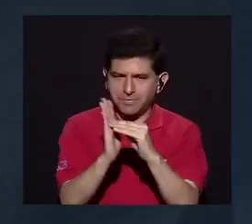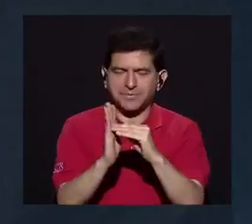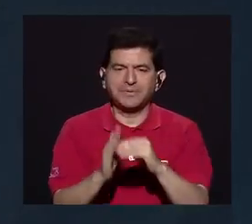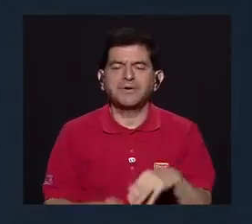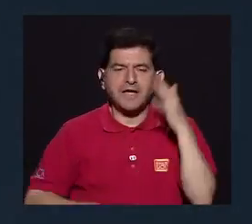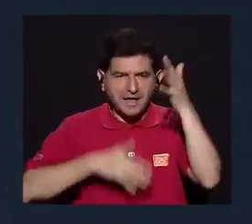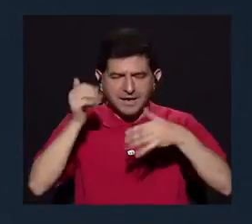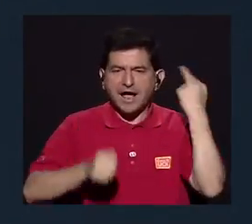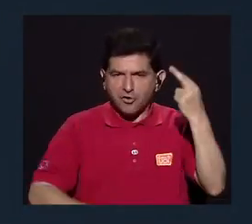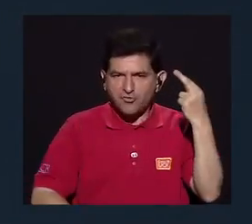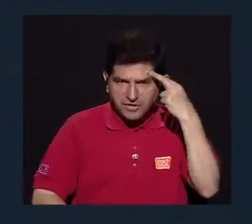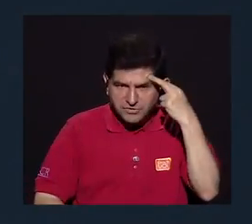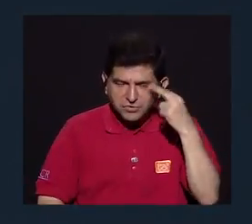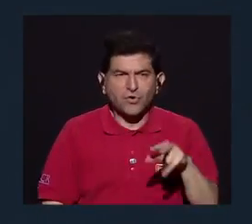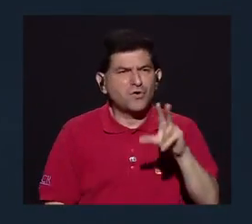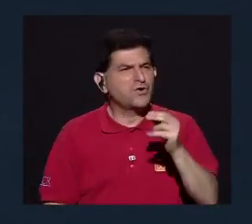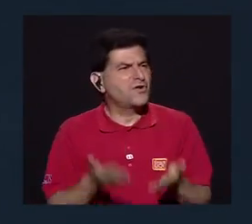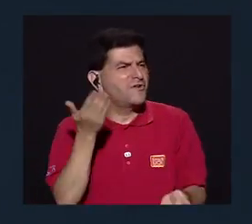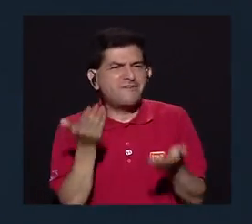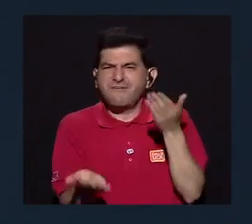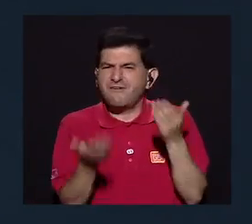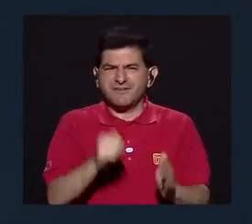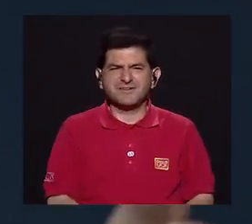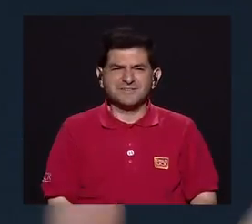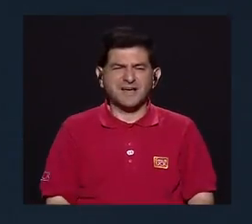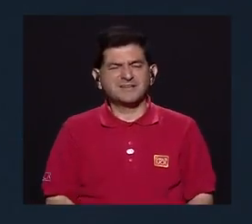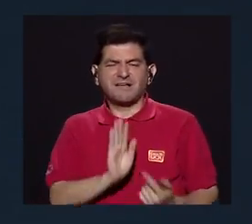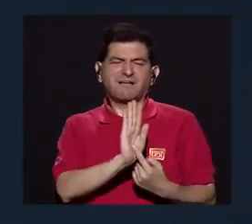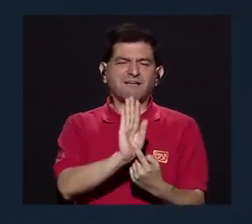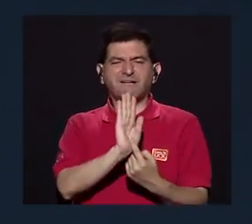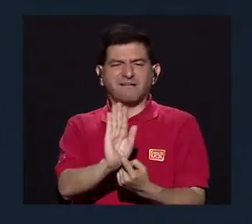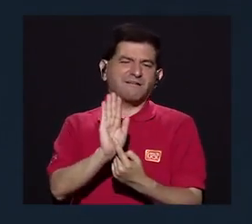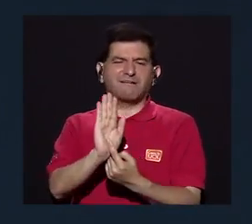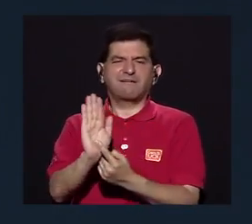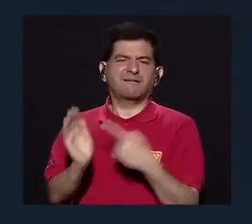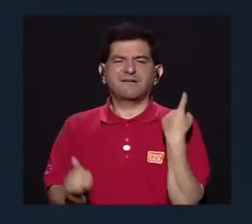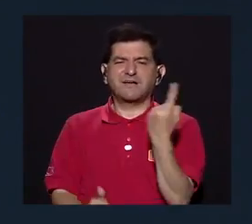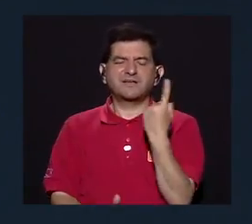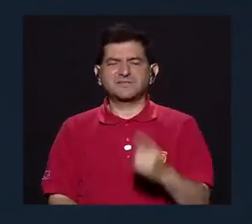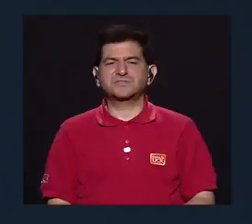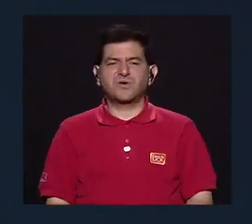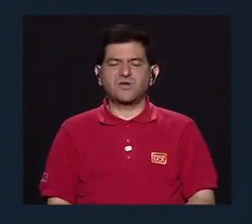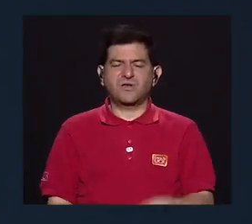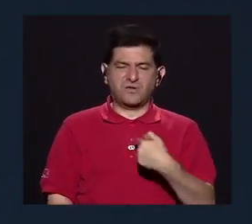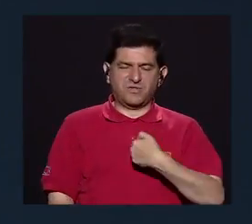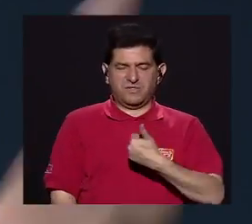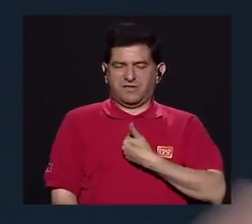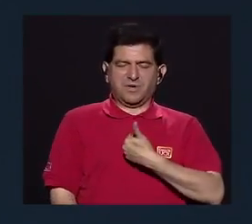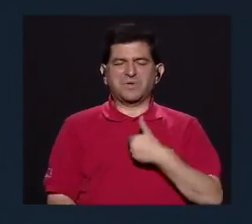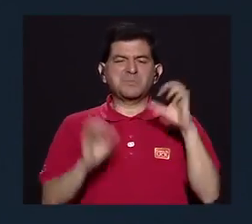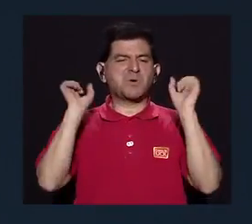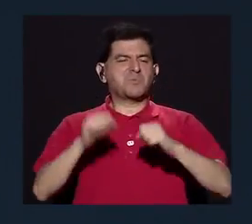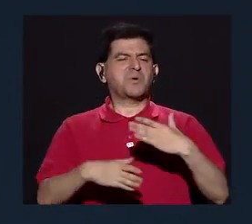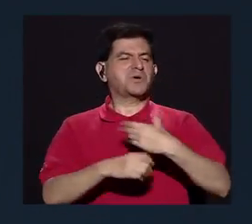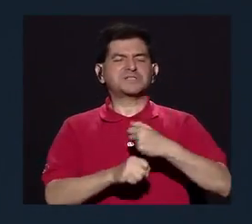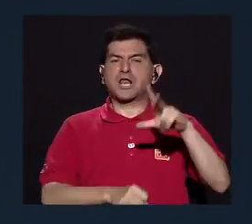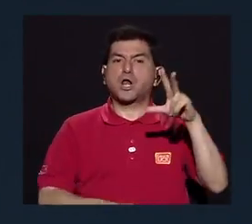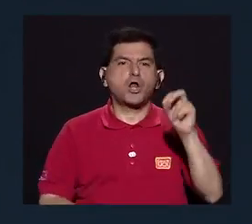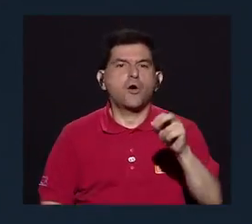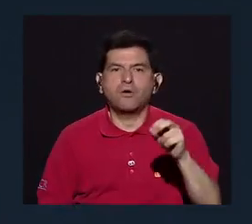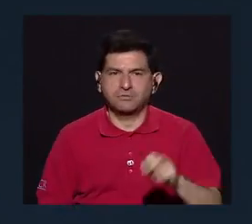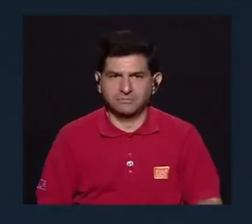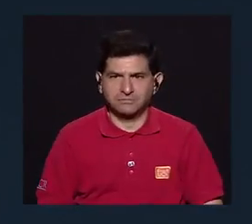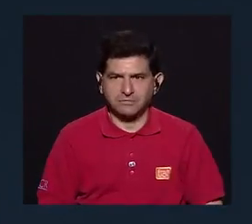estoy creando por esto, no tanto de un escaparate del ego donde digo, ay, puedo hacer esto, no, sino